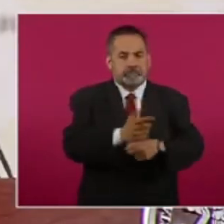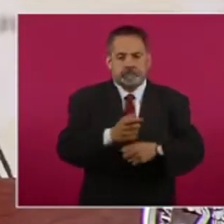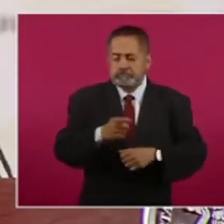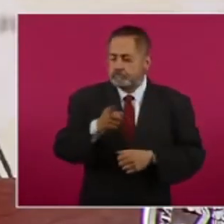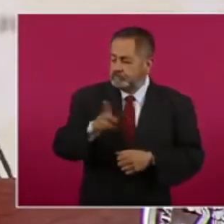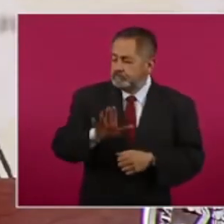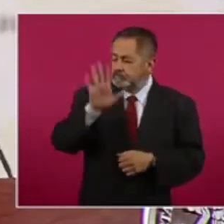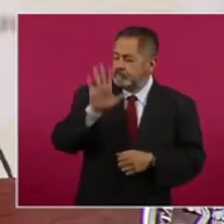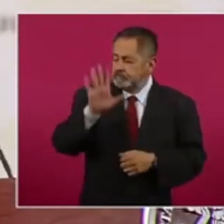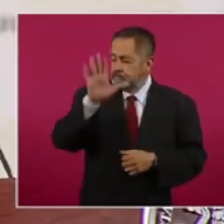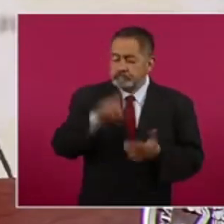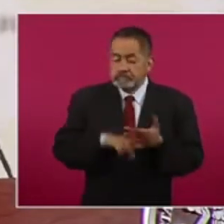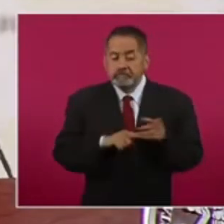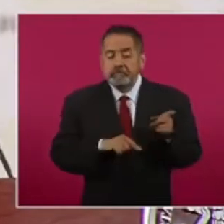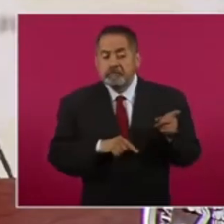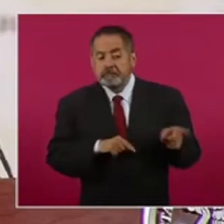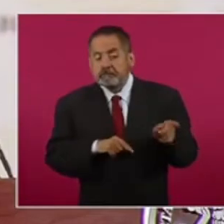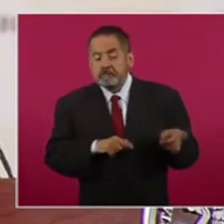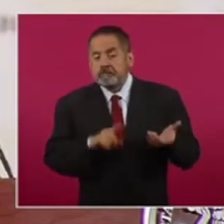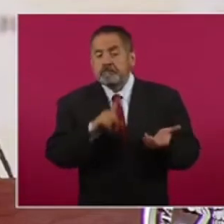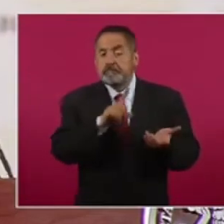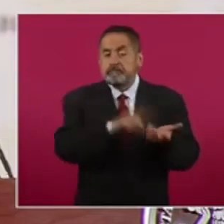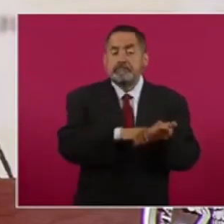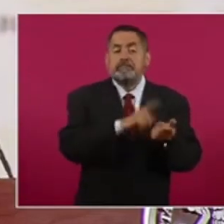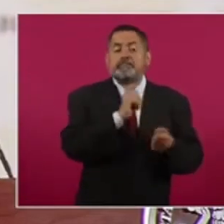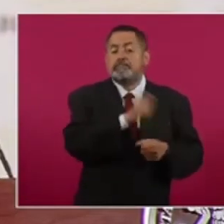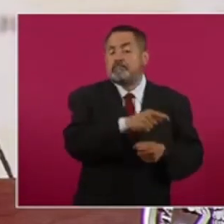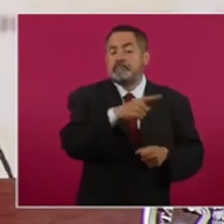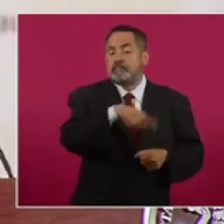parece como que hay